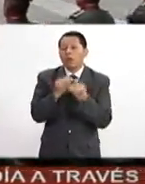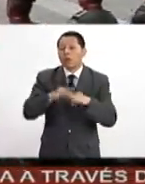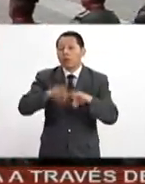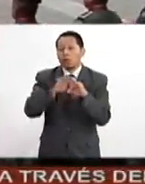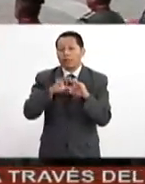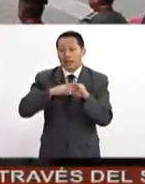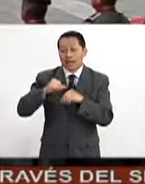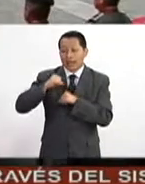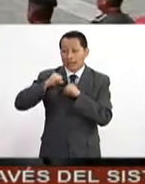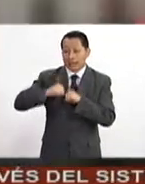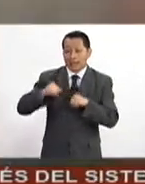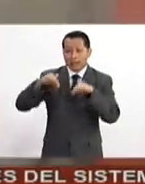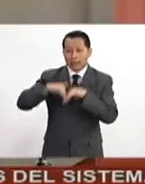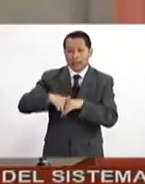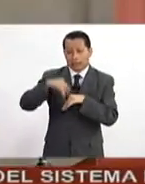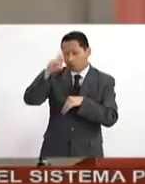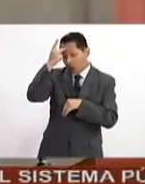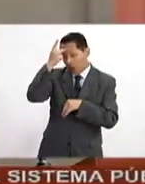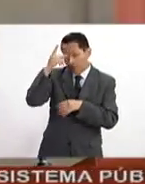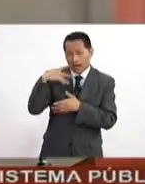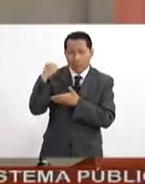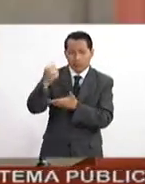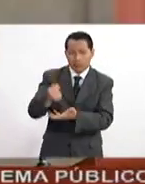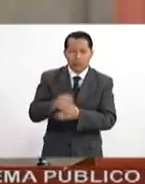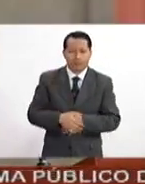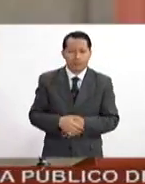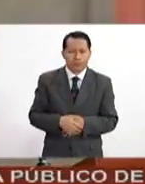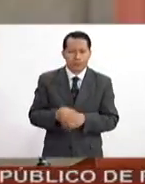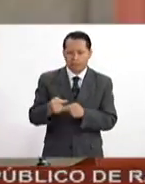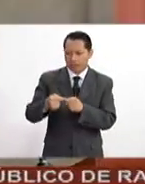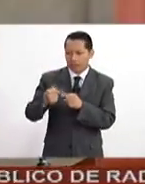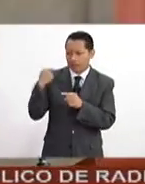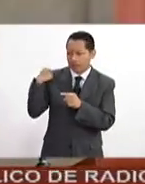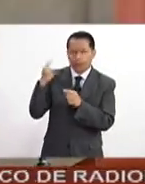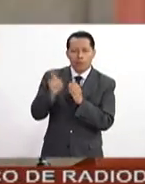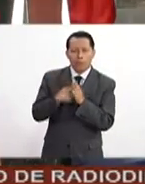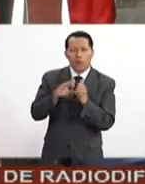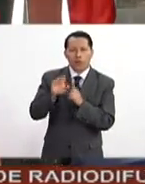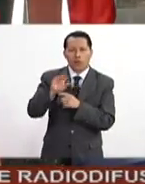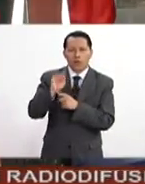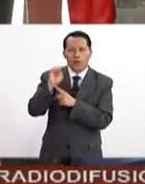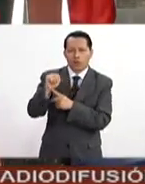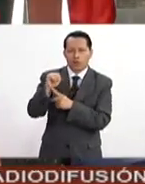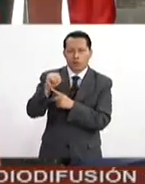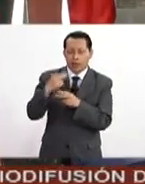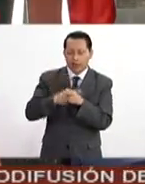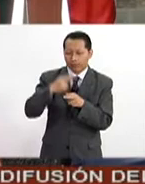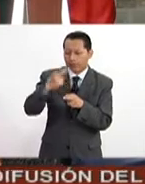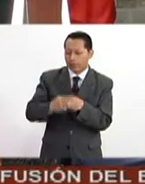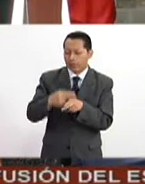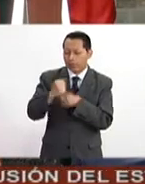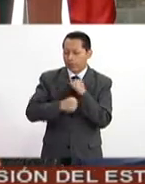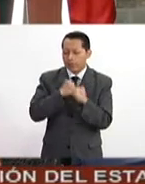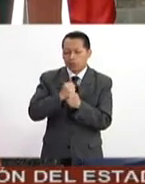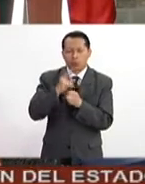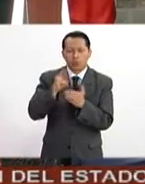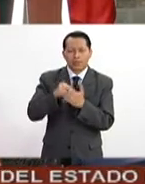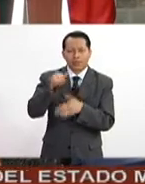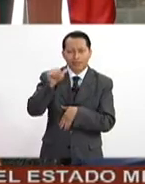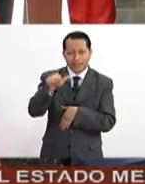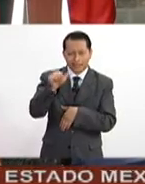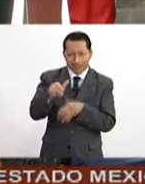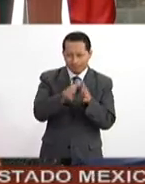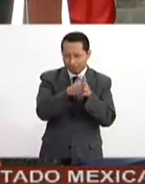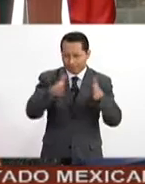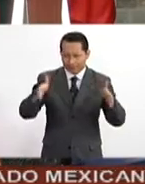Agencia Polaca de Inversiones. Desde 1999 hasta el año 2016, el